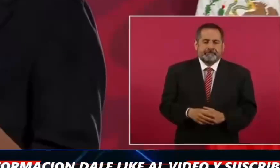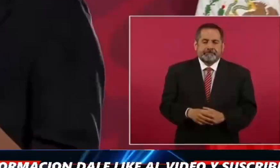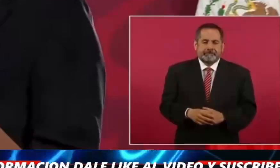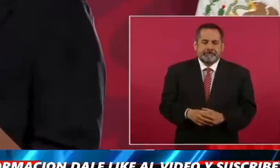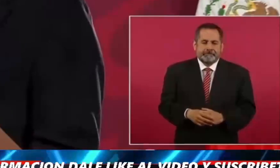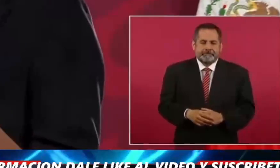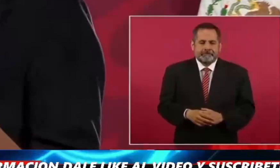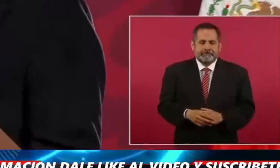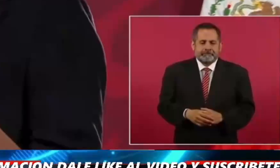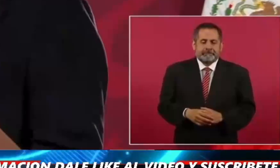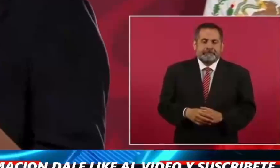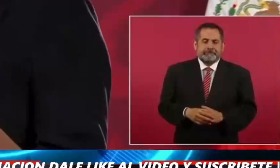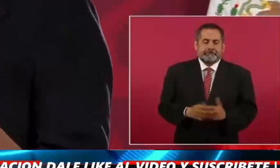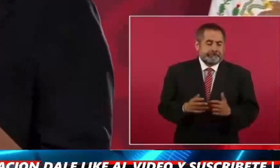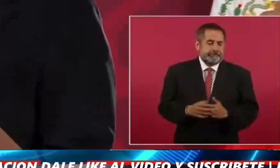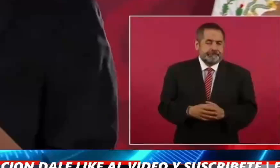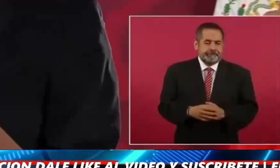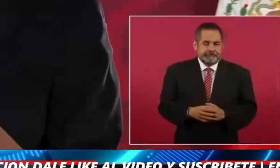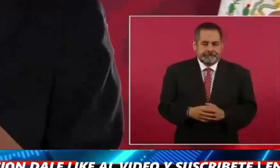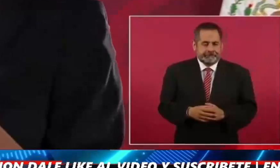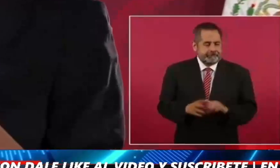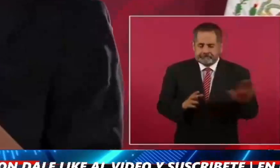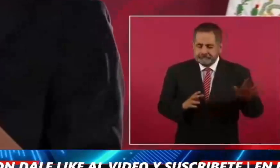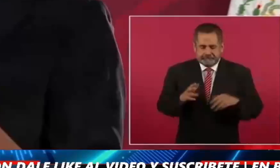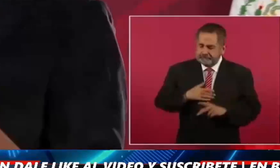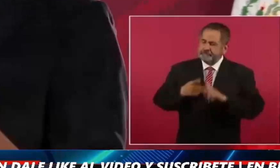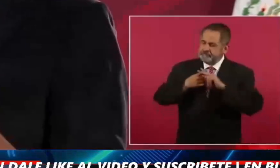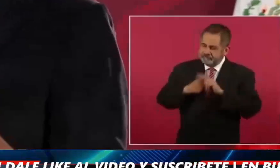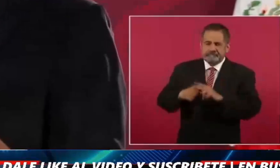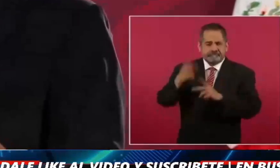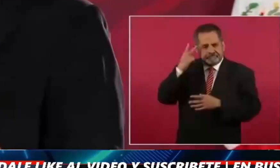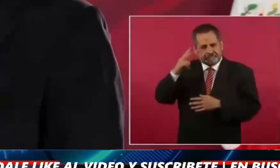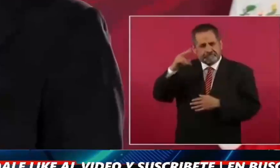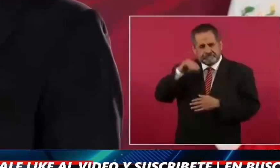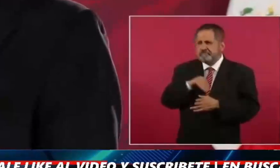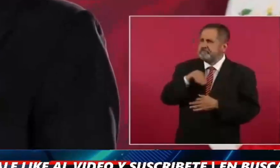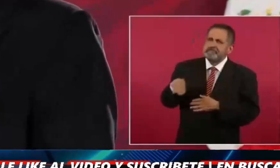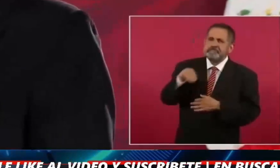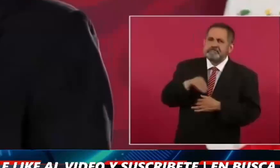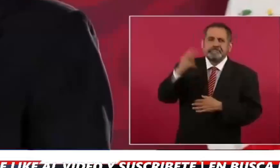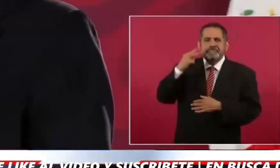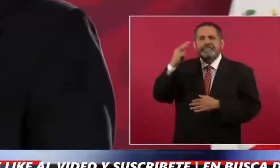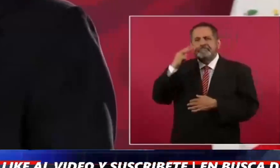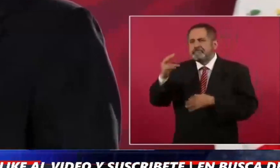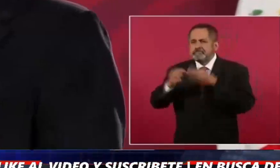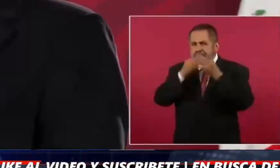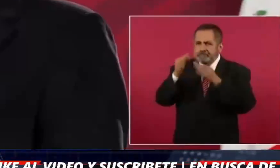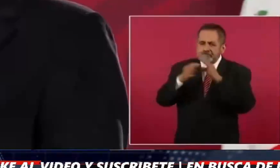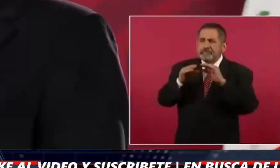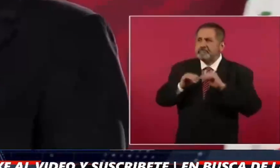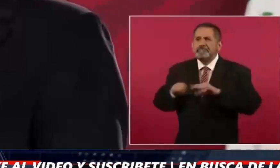Y emprendí una gira por todo el país Y